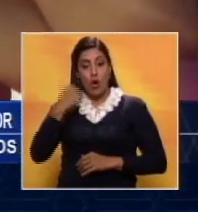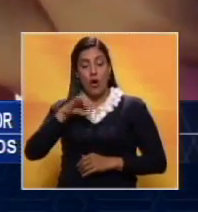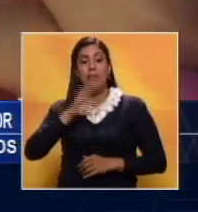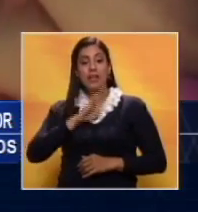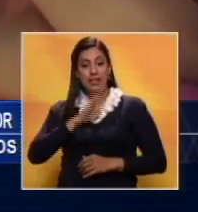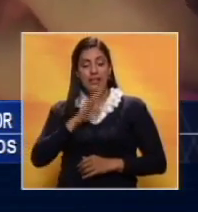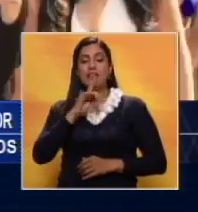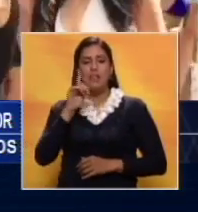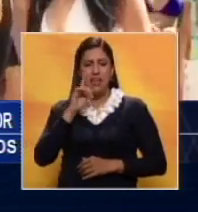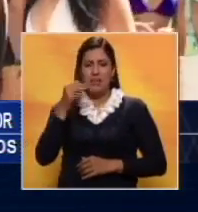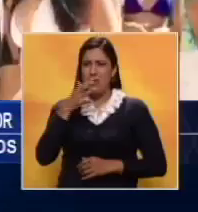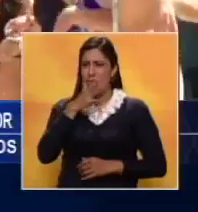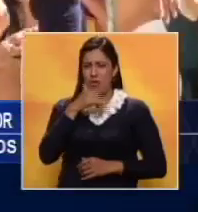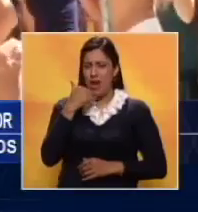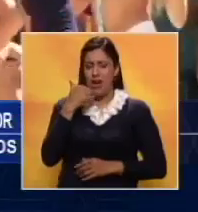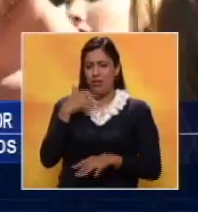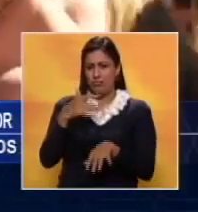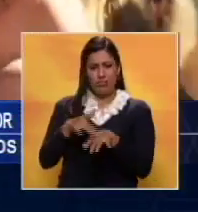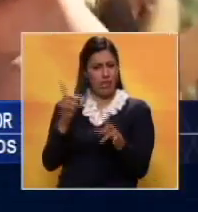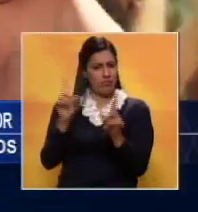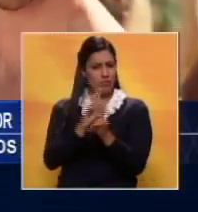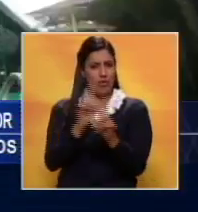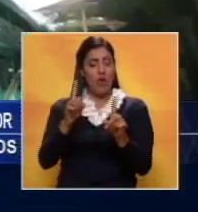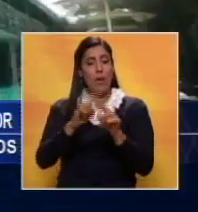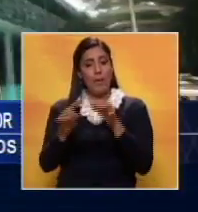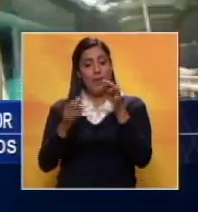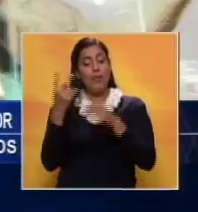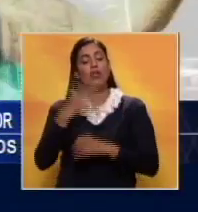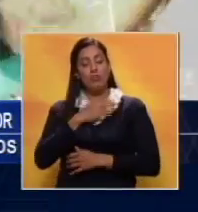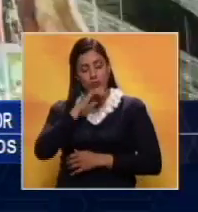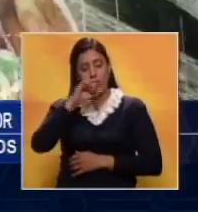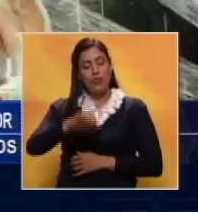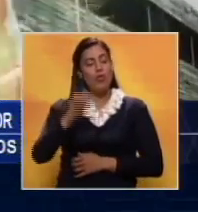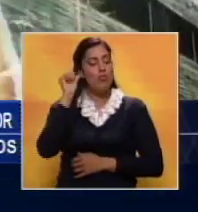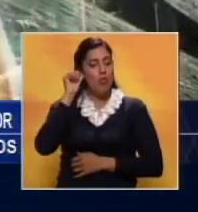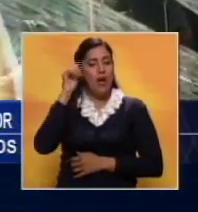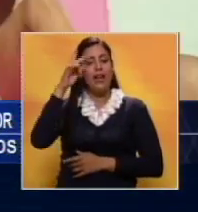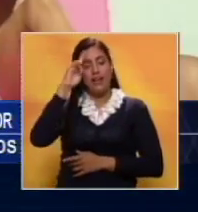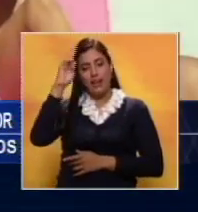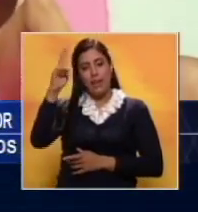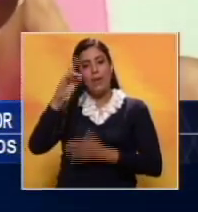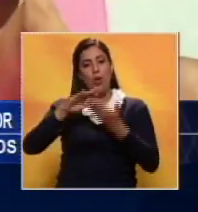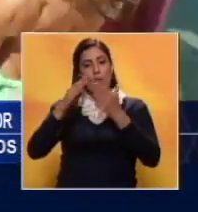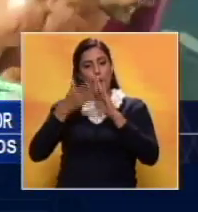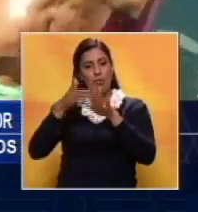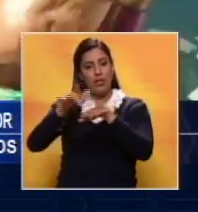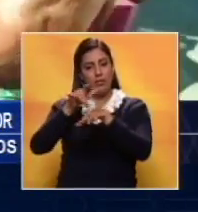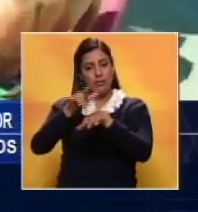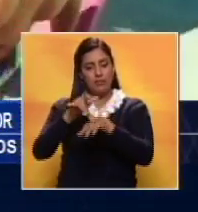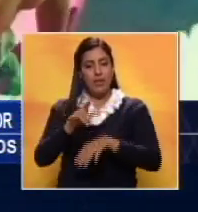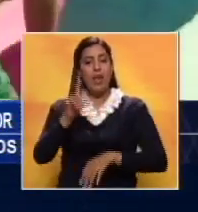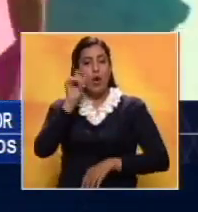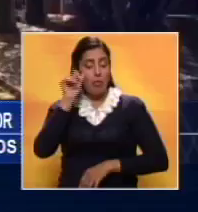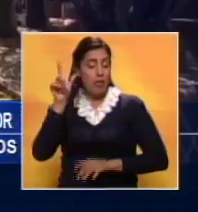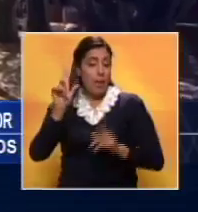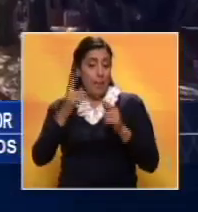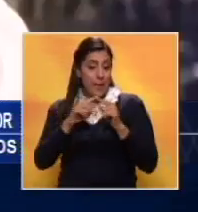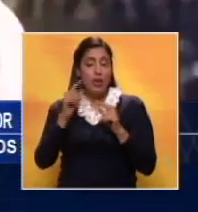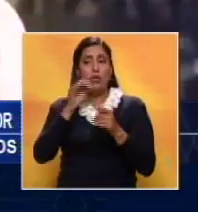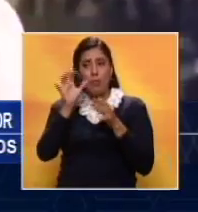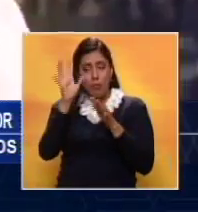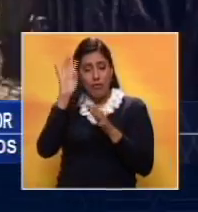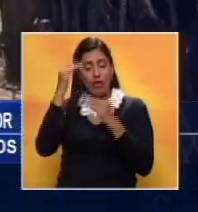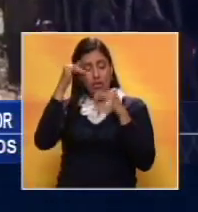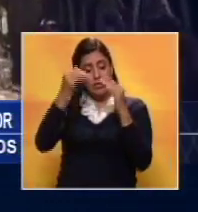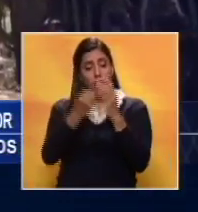Maluma se manifestó, dijo que no era homosexual. Señaló que ama a las mujeres y respeta a la comunidad LGBT. Pidió a sus seguidores